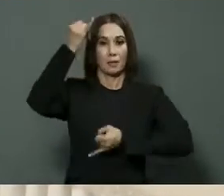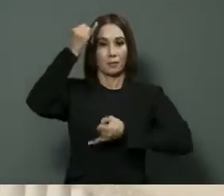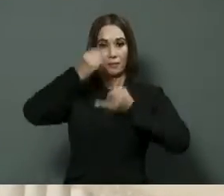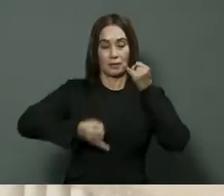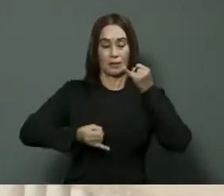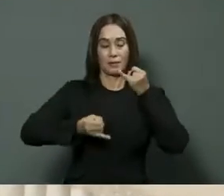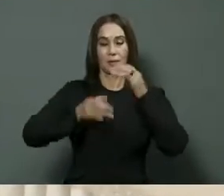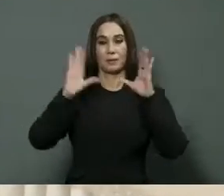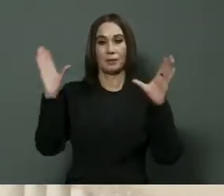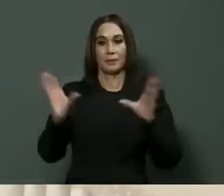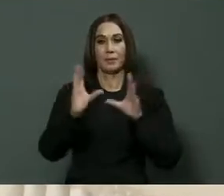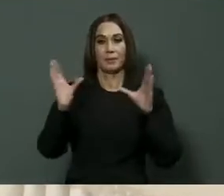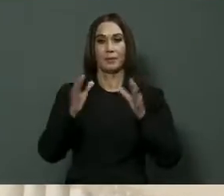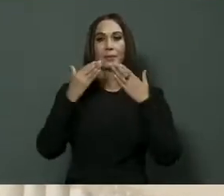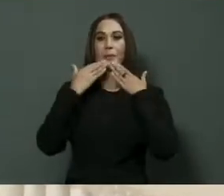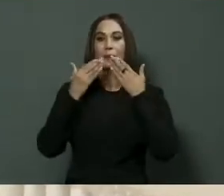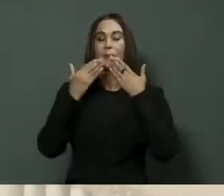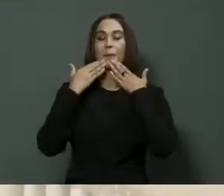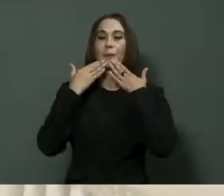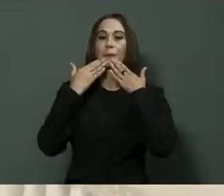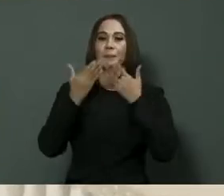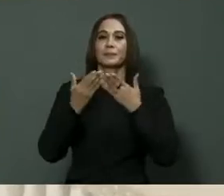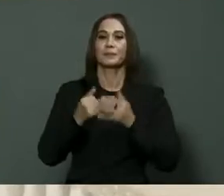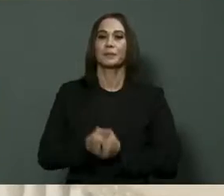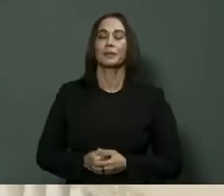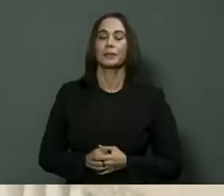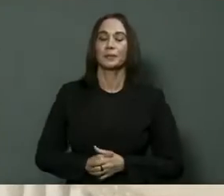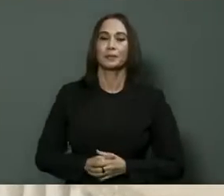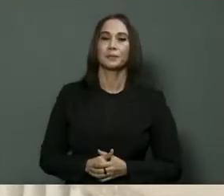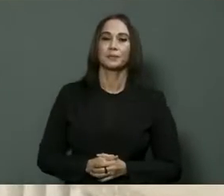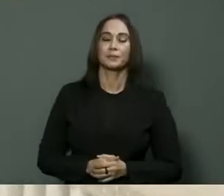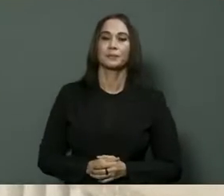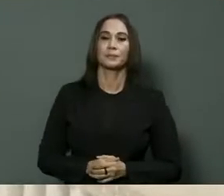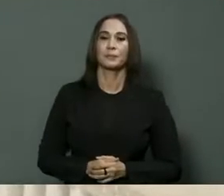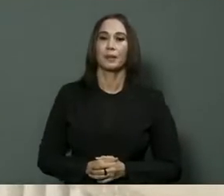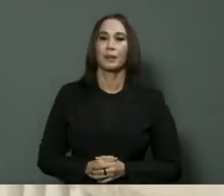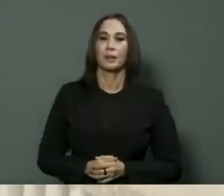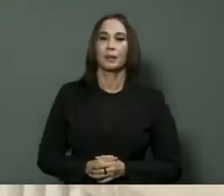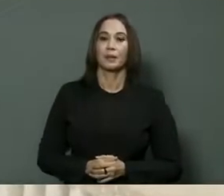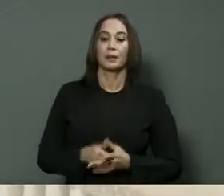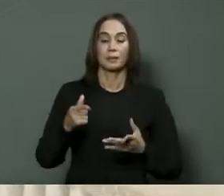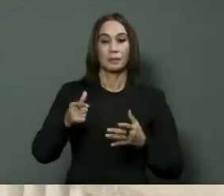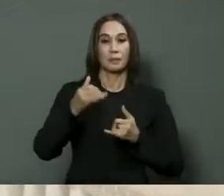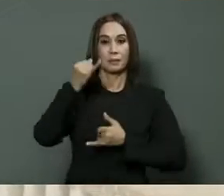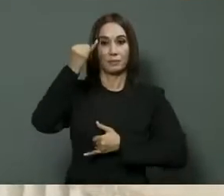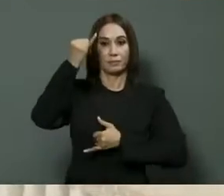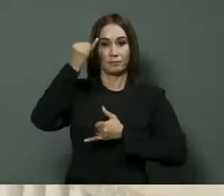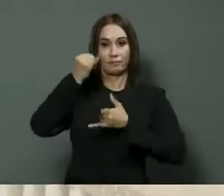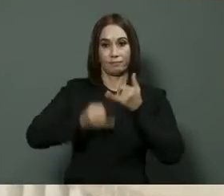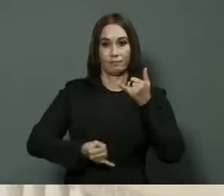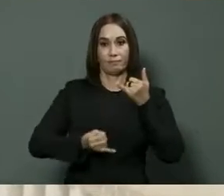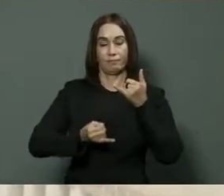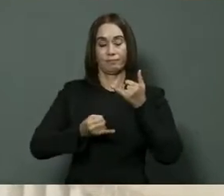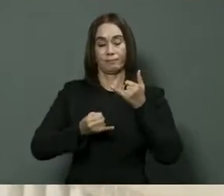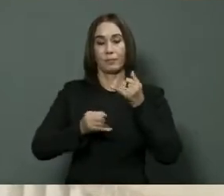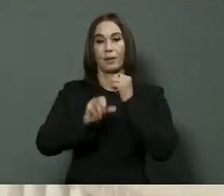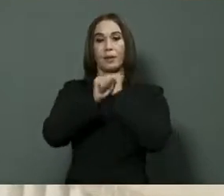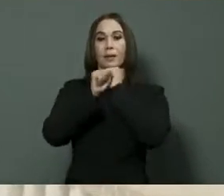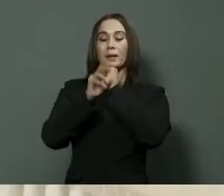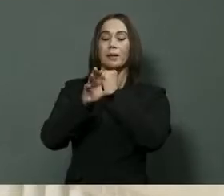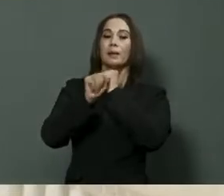acto formal. Muchas gracias, señor Medina. Muchas gracias. Así ha concluido este acto formal de lanzamiento